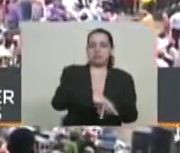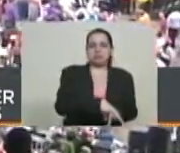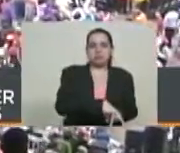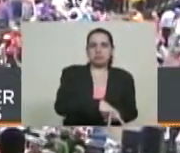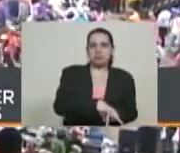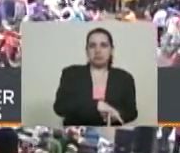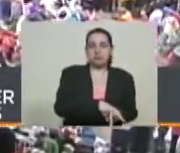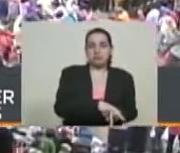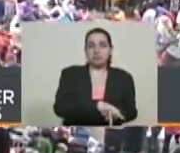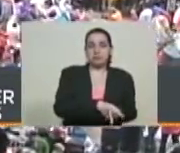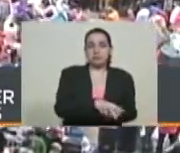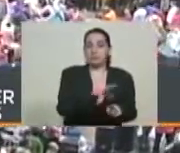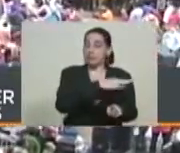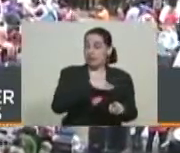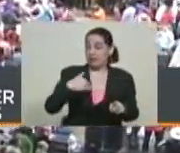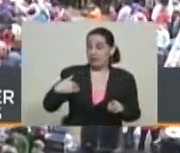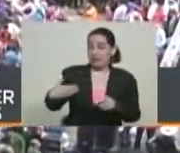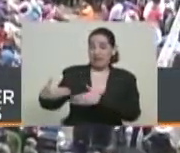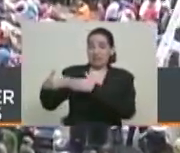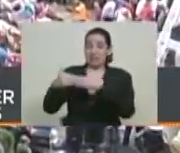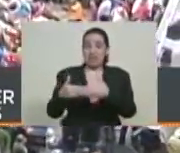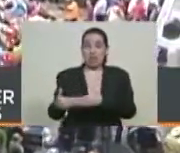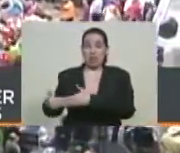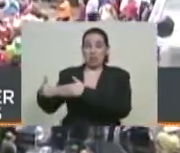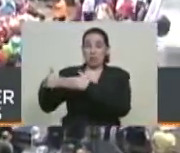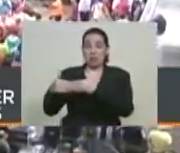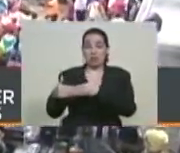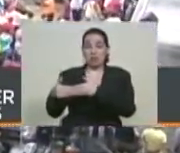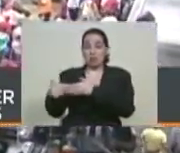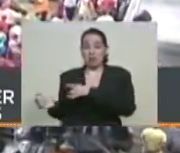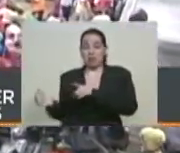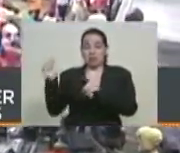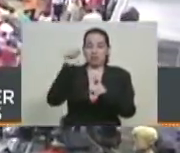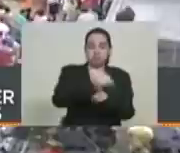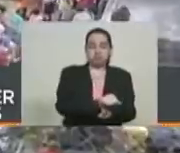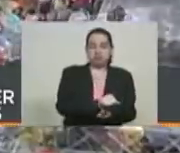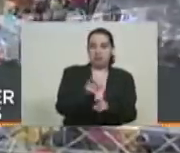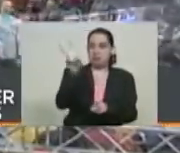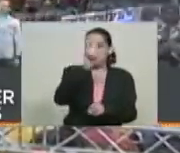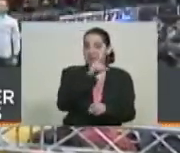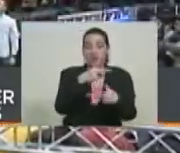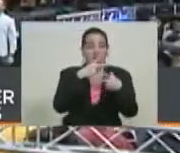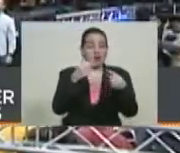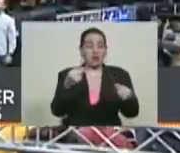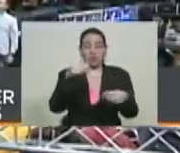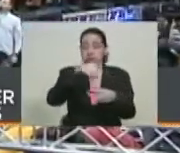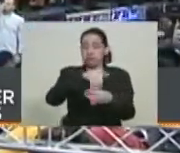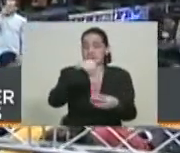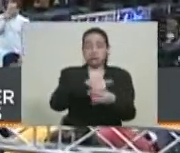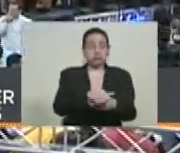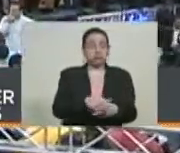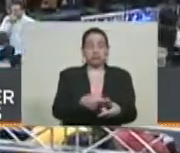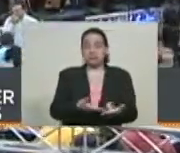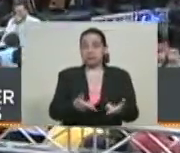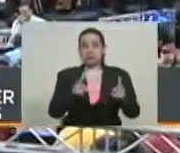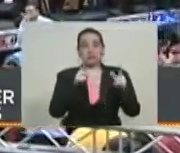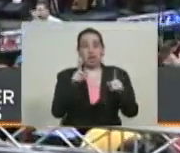Y pretende el imperio norteamericano que en Venezuela no haya elecciones el 20 de mayo.